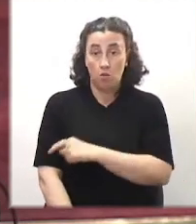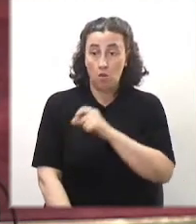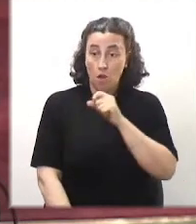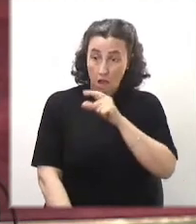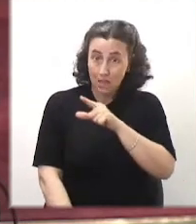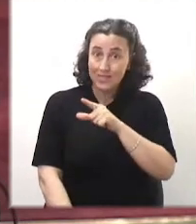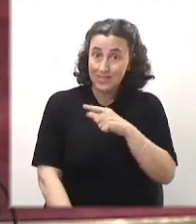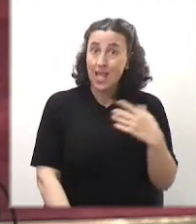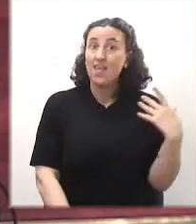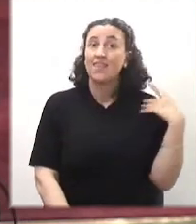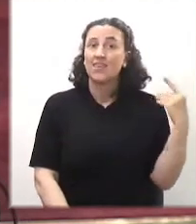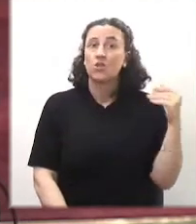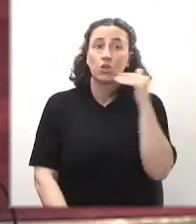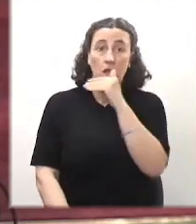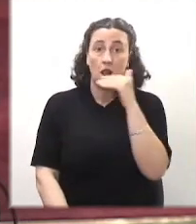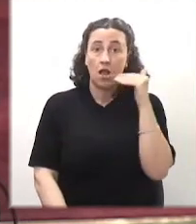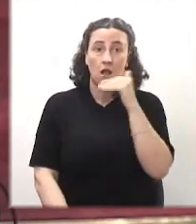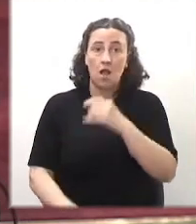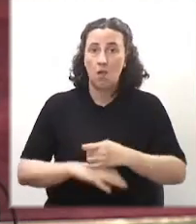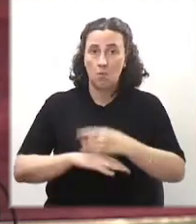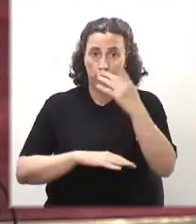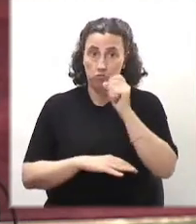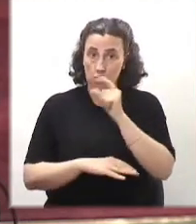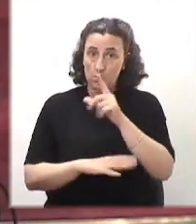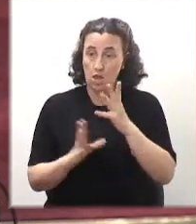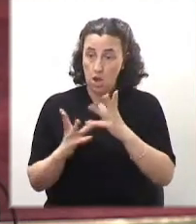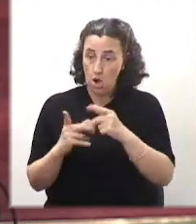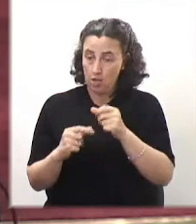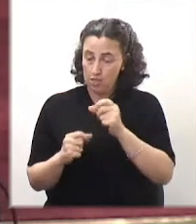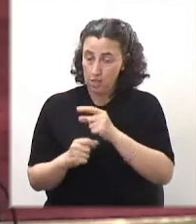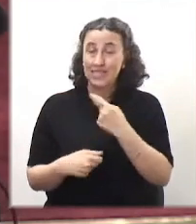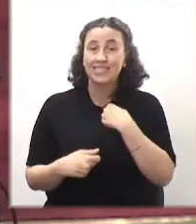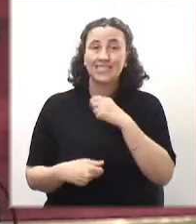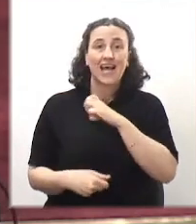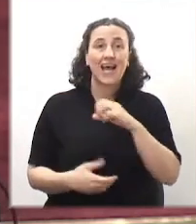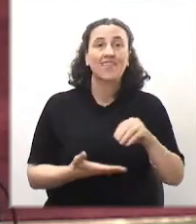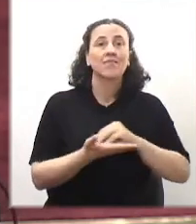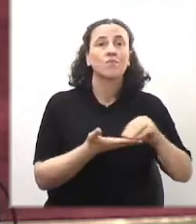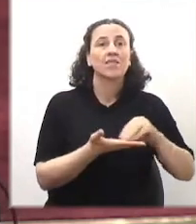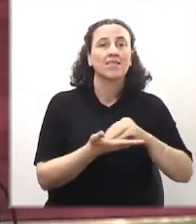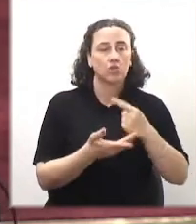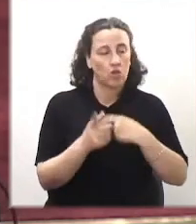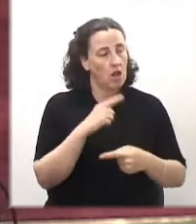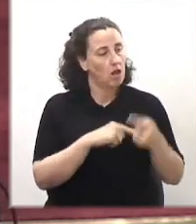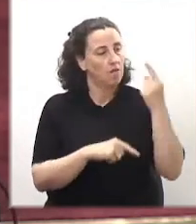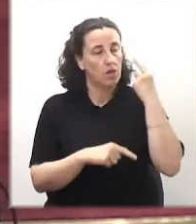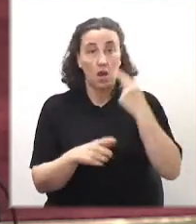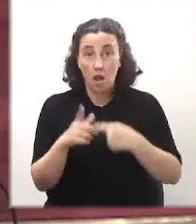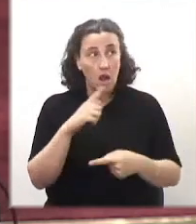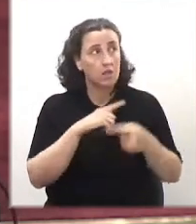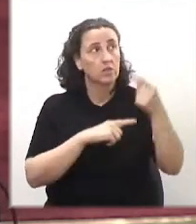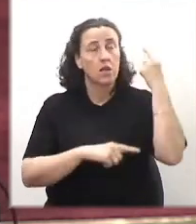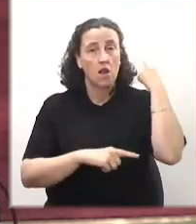constituido el directorio de la Caja. De esa manera, esta administración, la anterior,